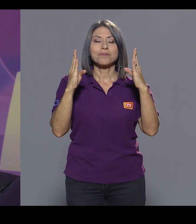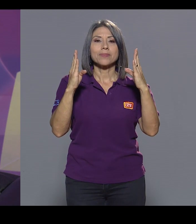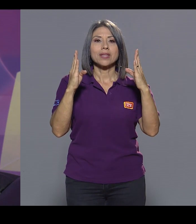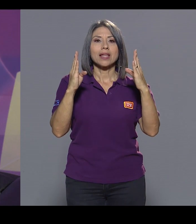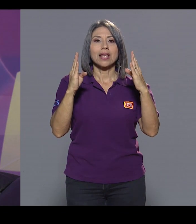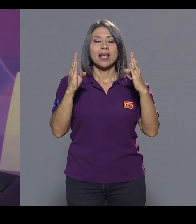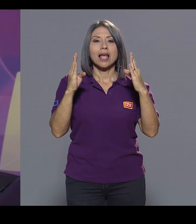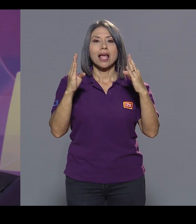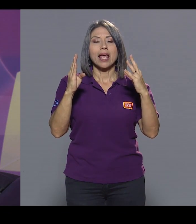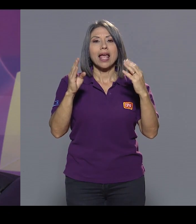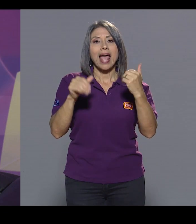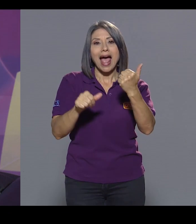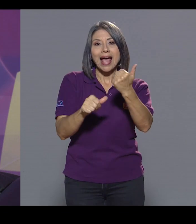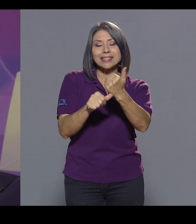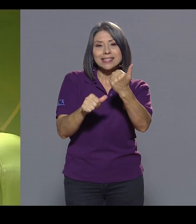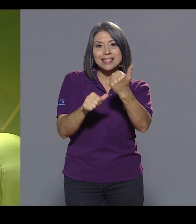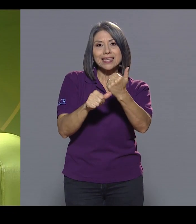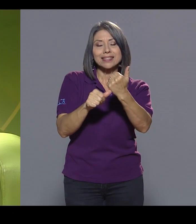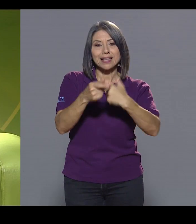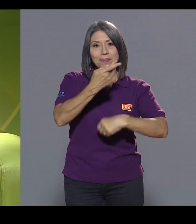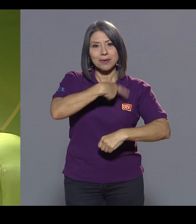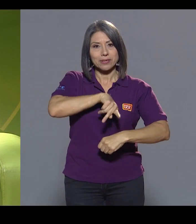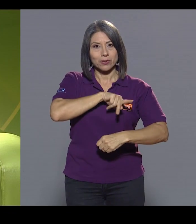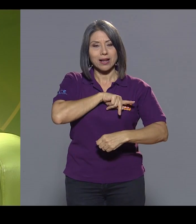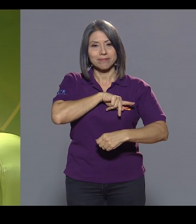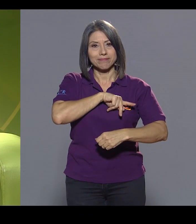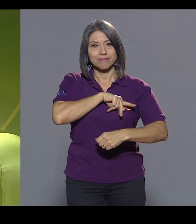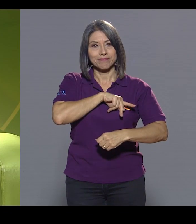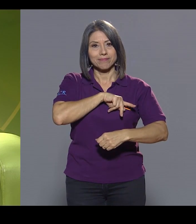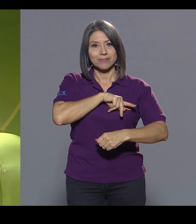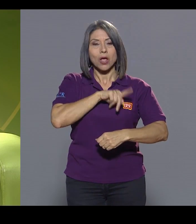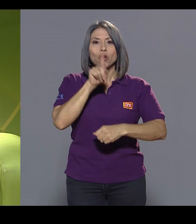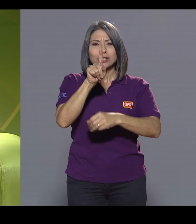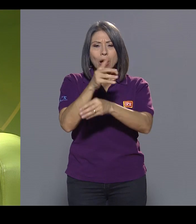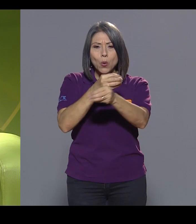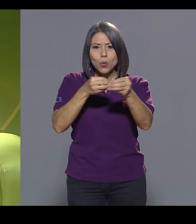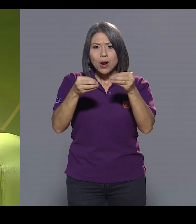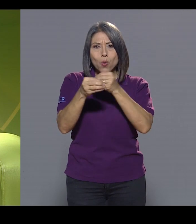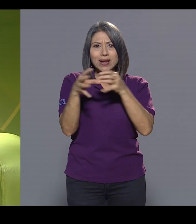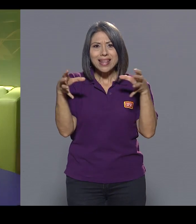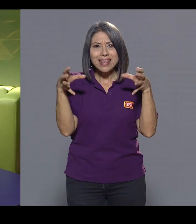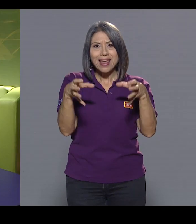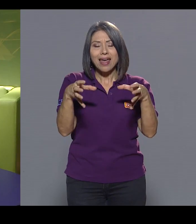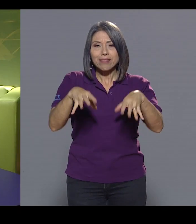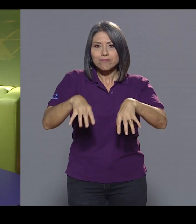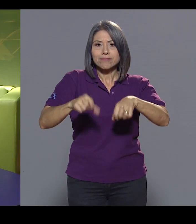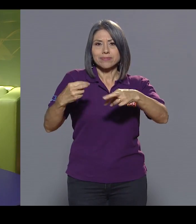los asistentes, la asistencia personal, o sea, una unidad encargada